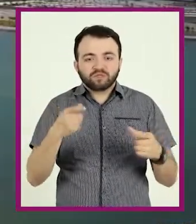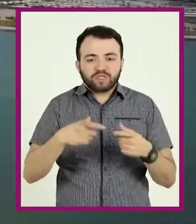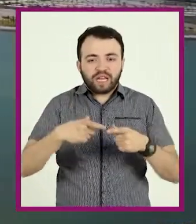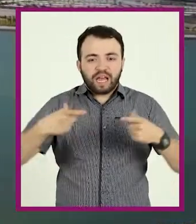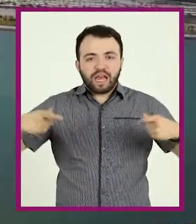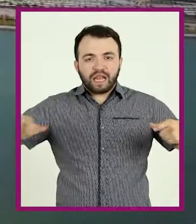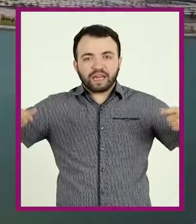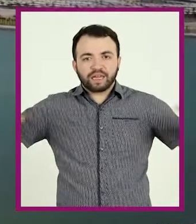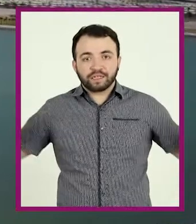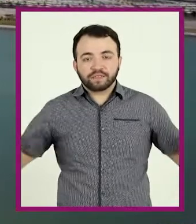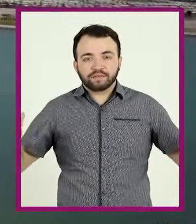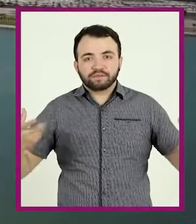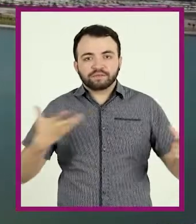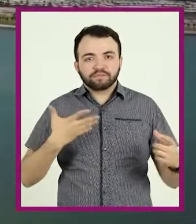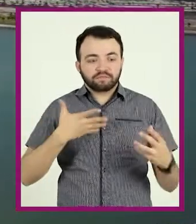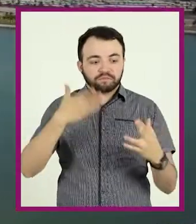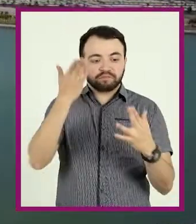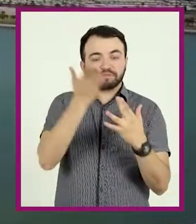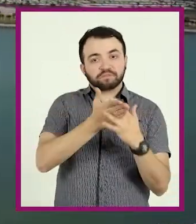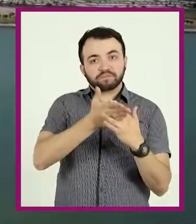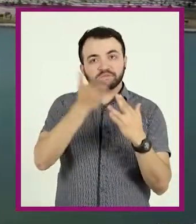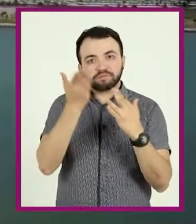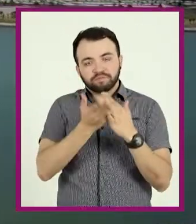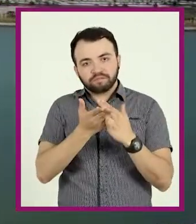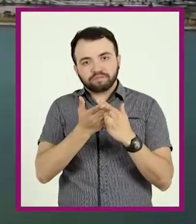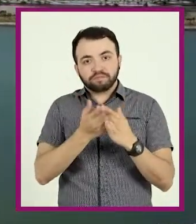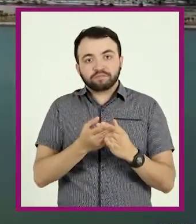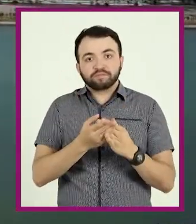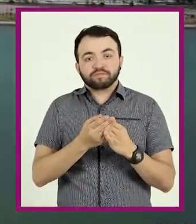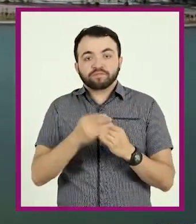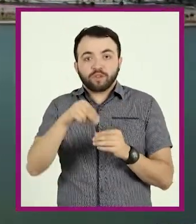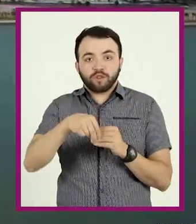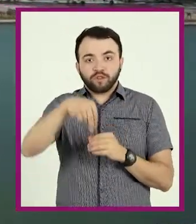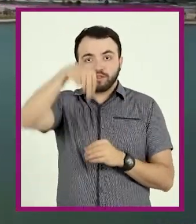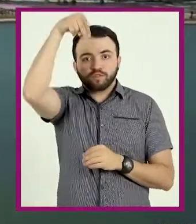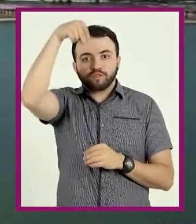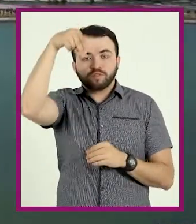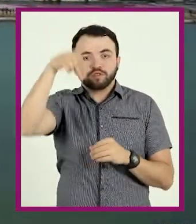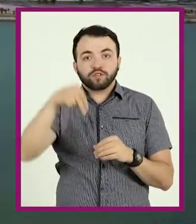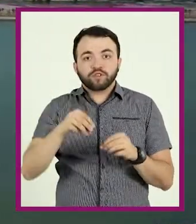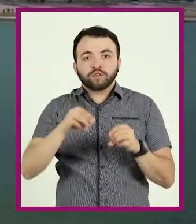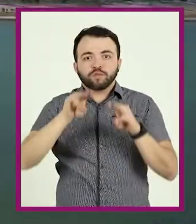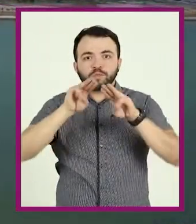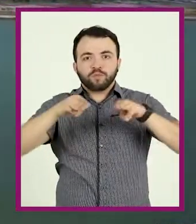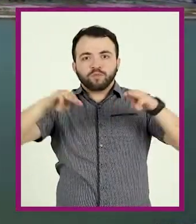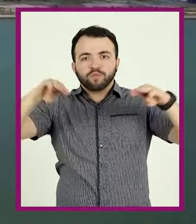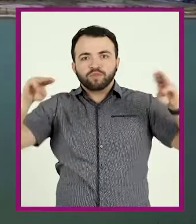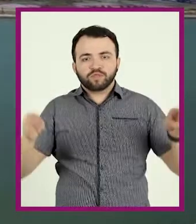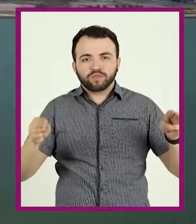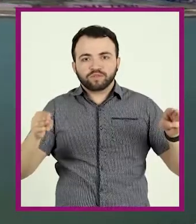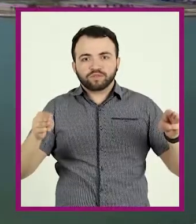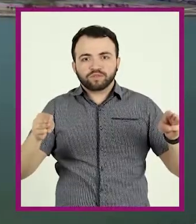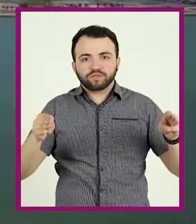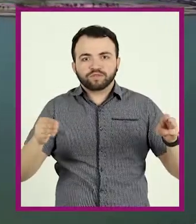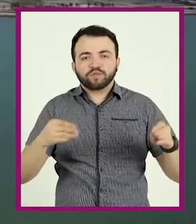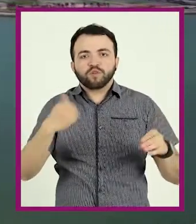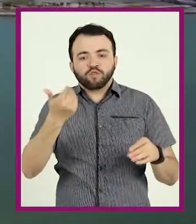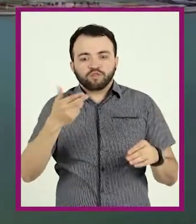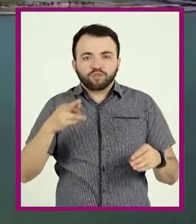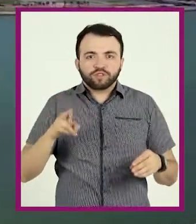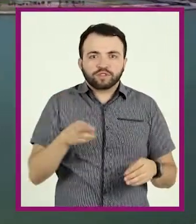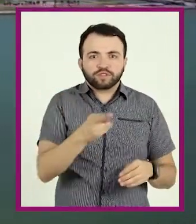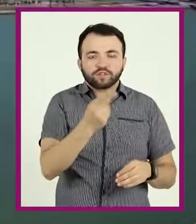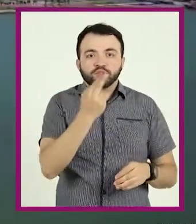Meridional. Se divide en varias zonas. Al norte se encuentra un bloque montañoso y el delta del río